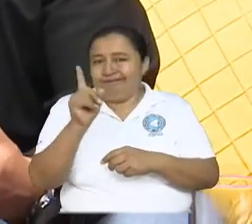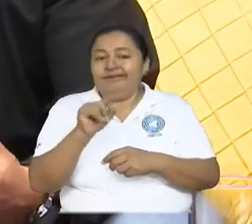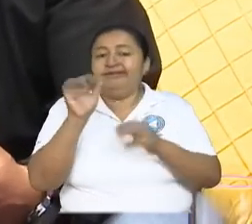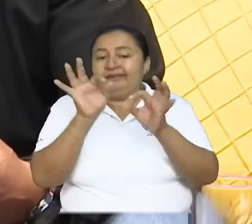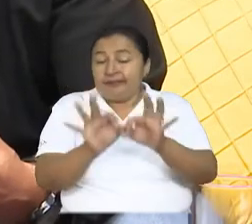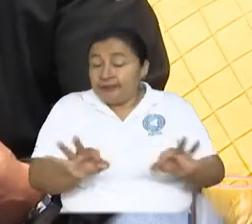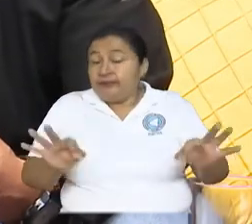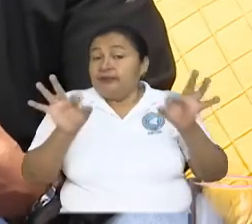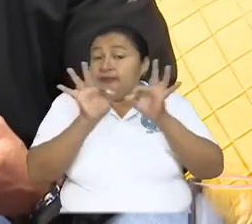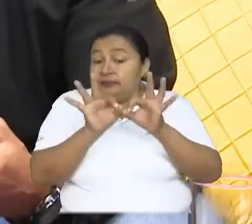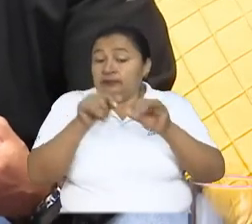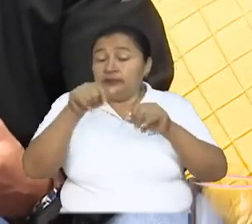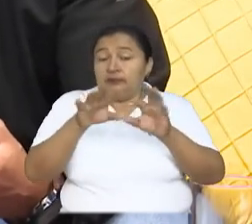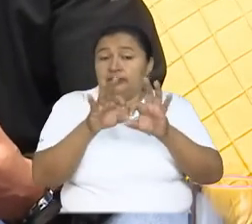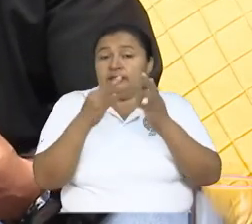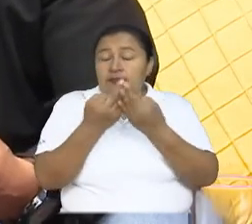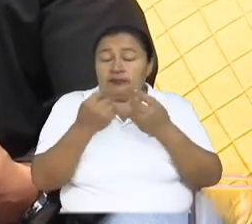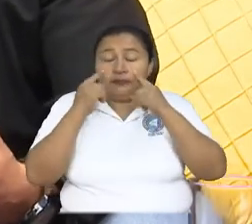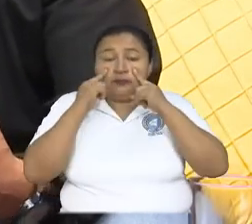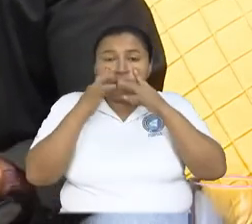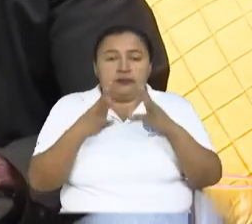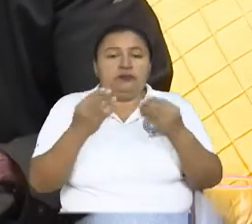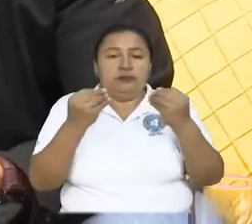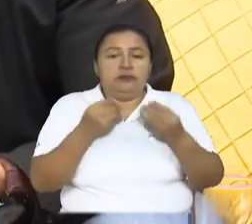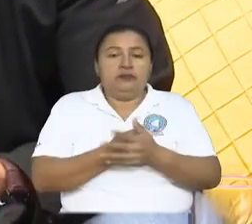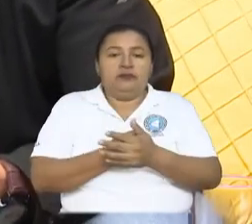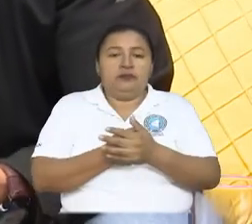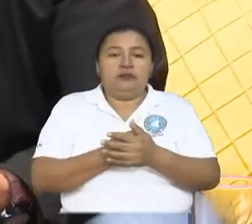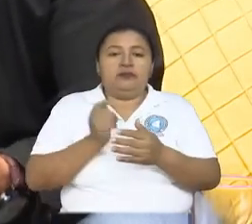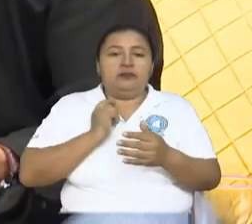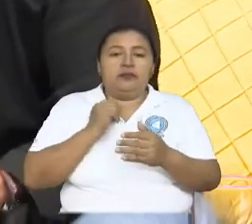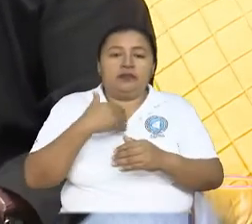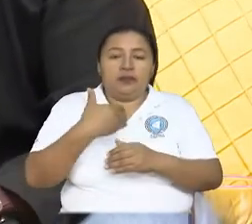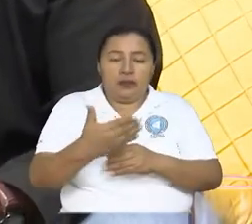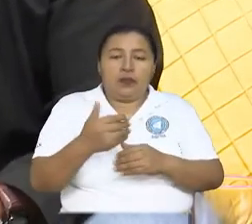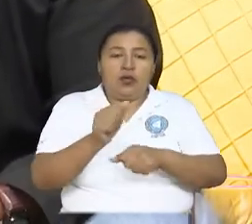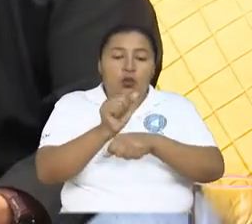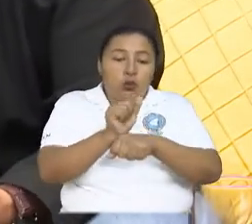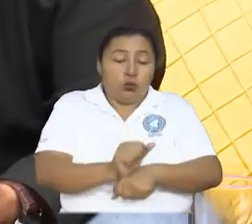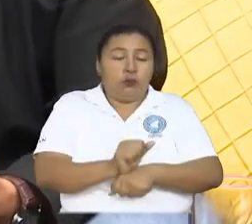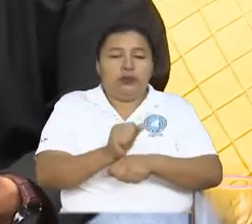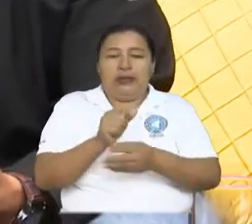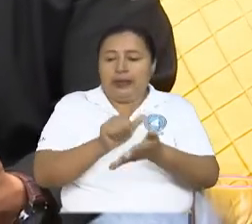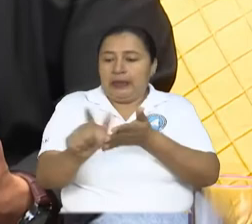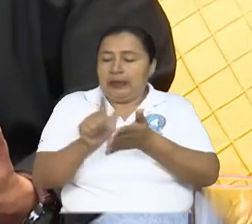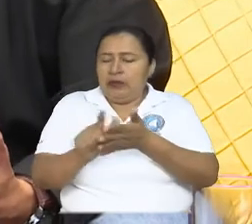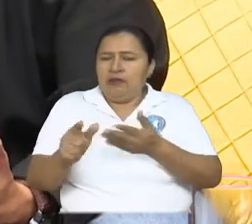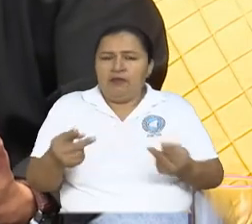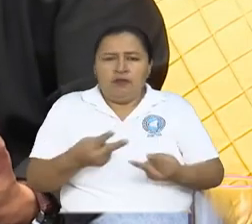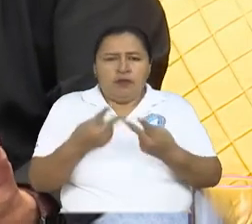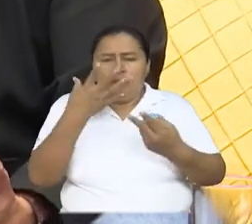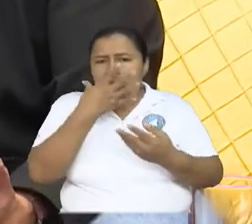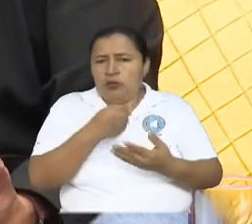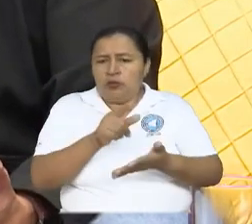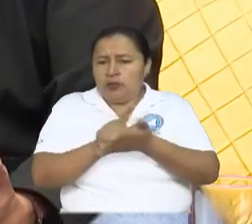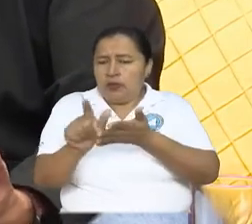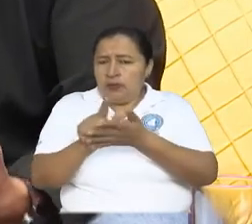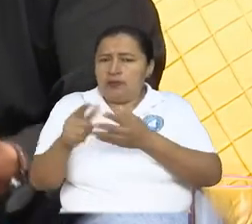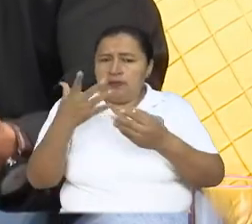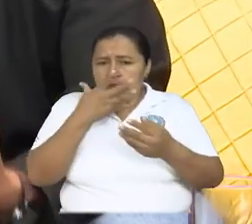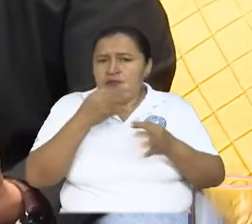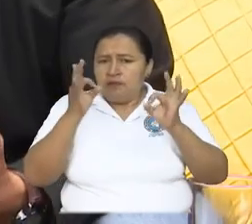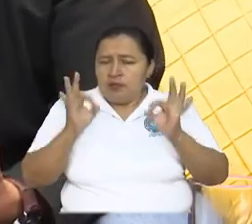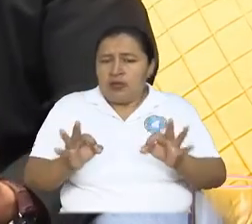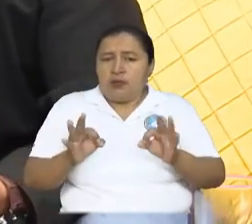familia mantenga eso el gato de limpieza en el hábito de limpieza a vivir bonito de vivir bien vivir guapo es